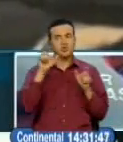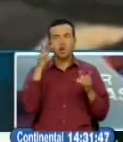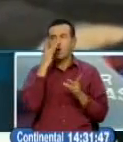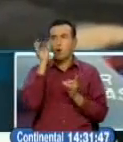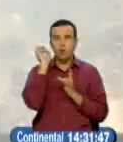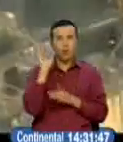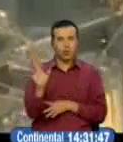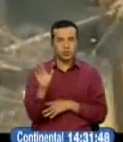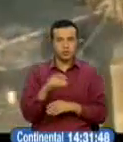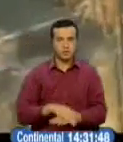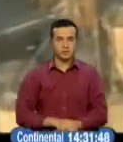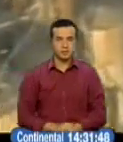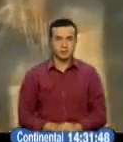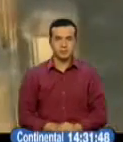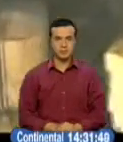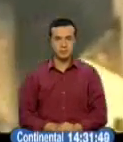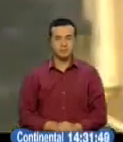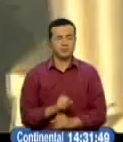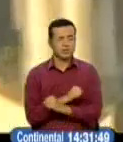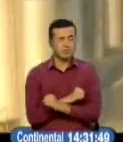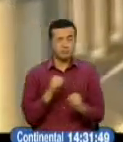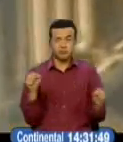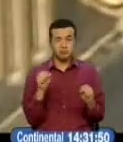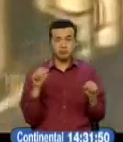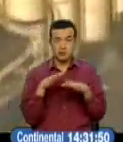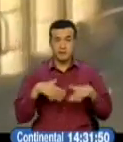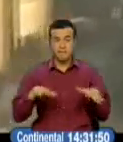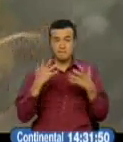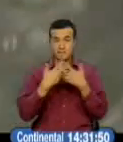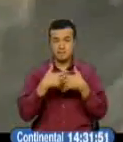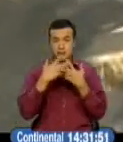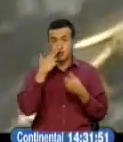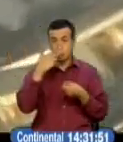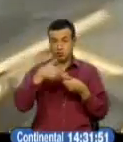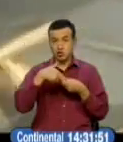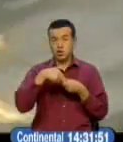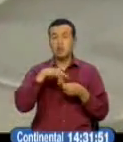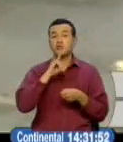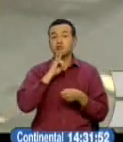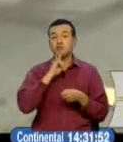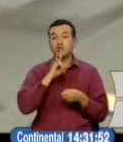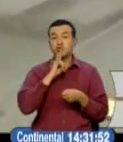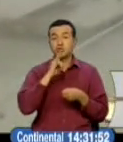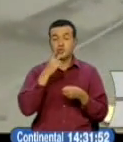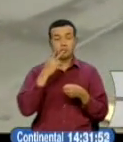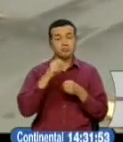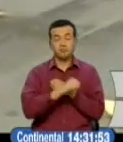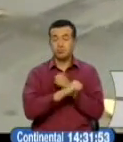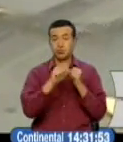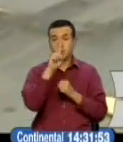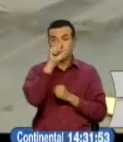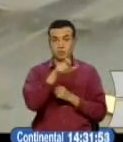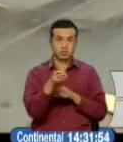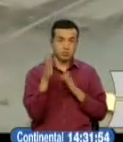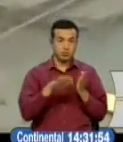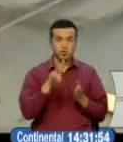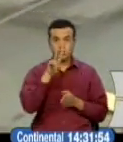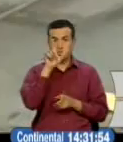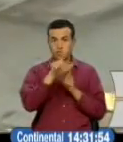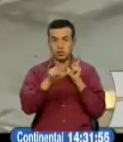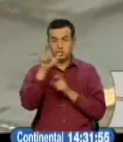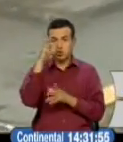75%. La explosión en una planta de etanol en Wisconsin, Estados Unidos, deja una persona muerta y dos